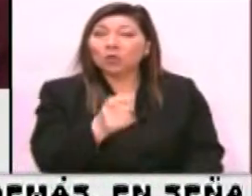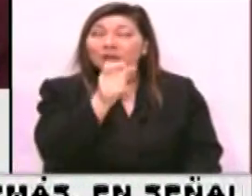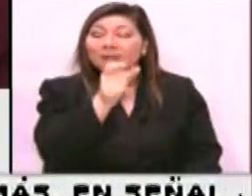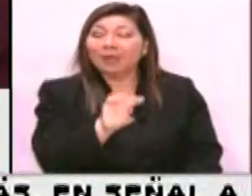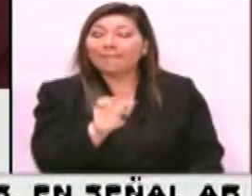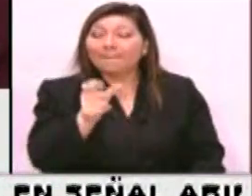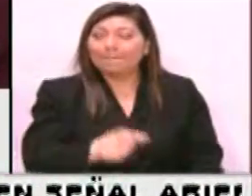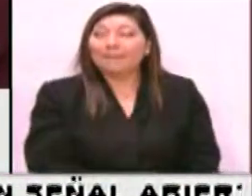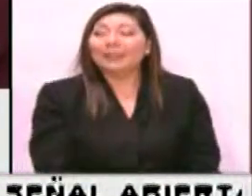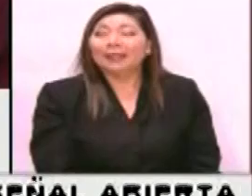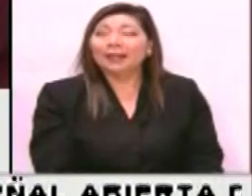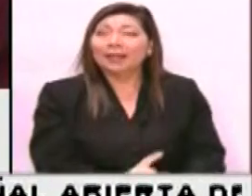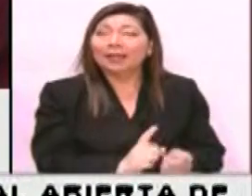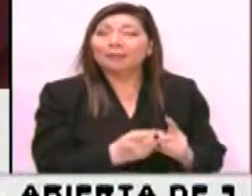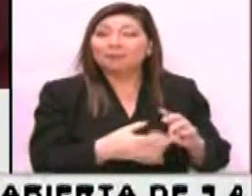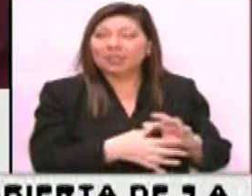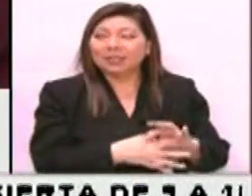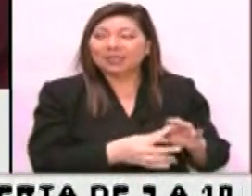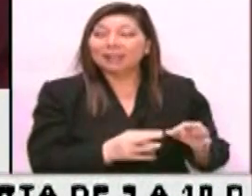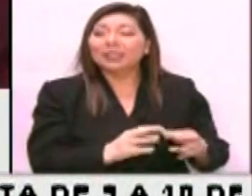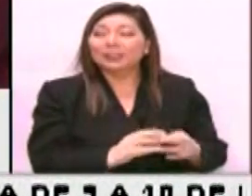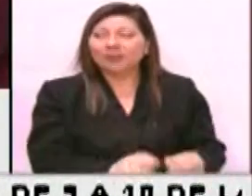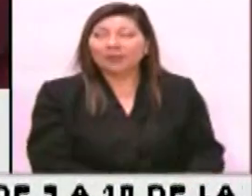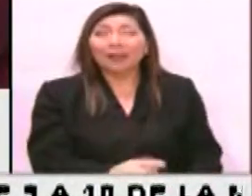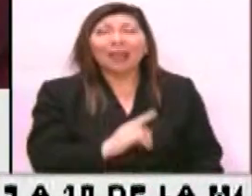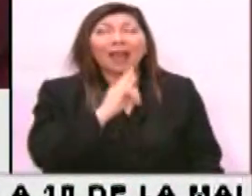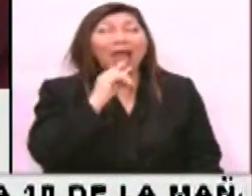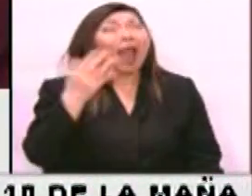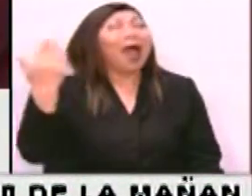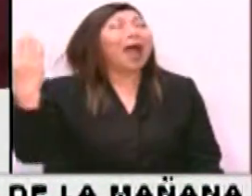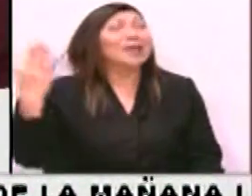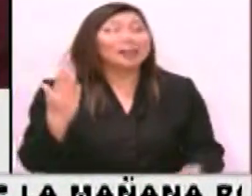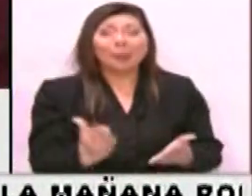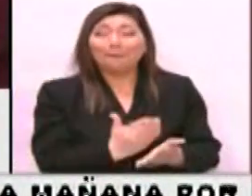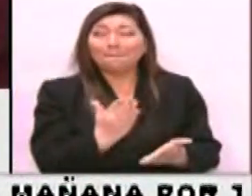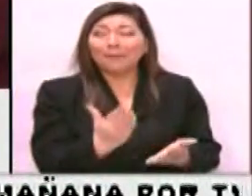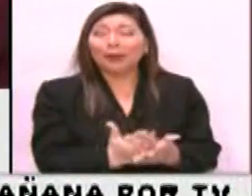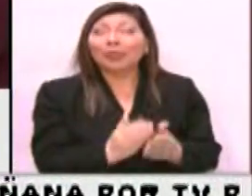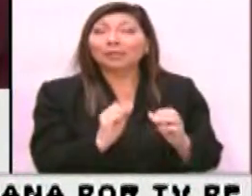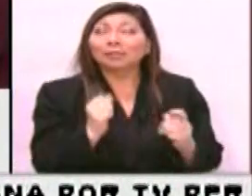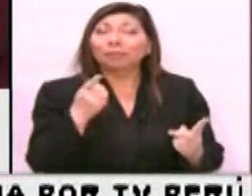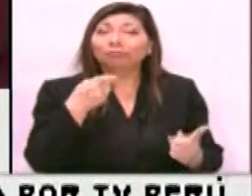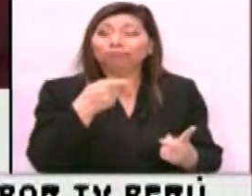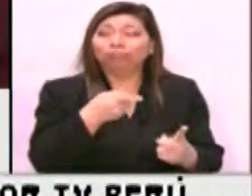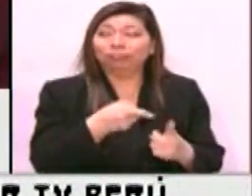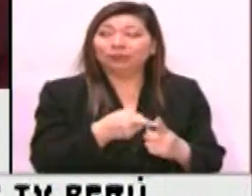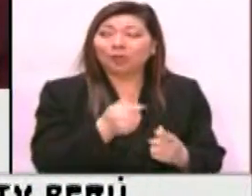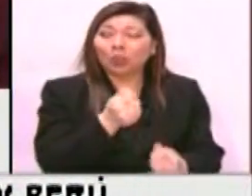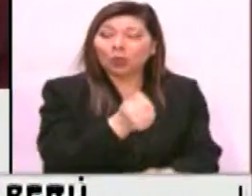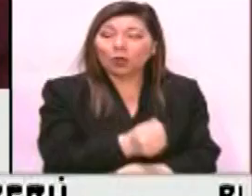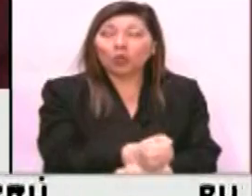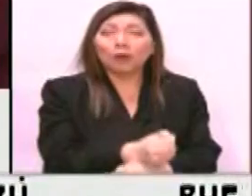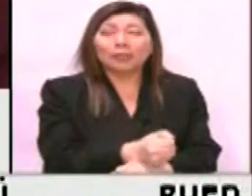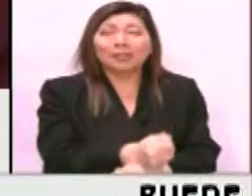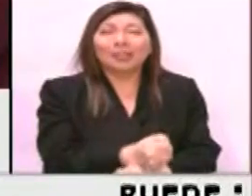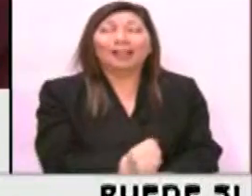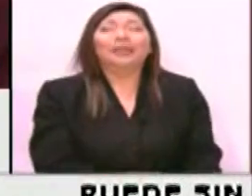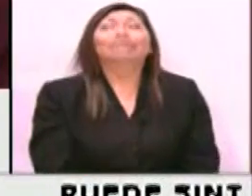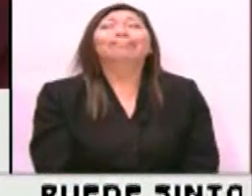personajes que él dice cambiaron la historia de los Estados Unidos. ¿Por qué? Porque se atrevieron a ir contra la